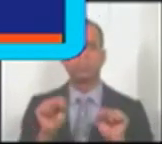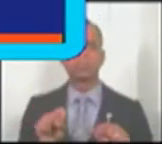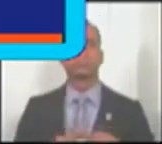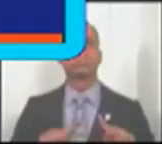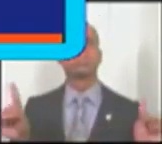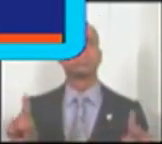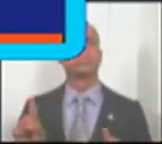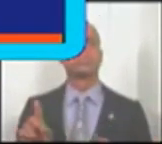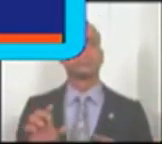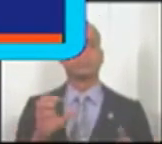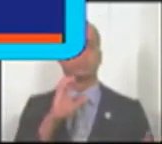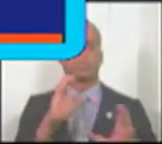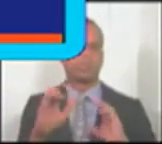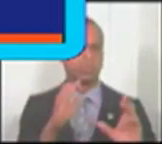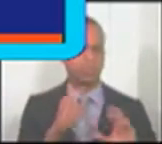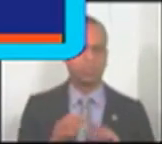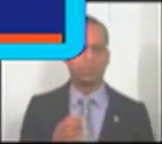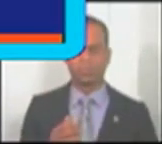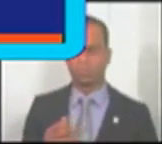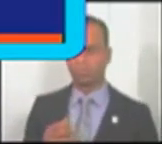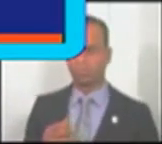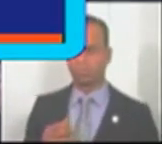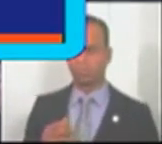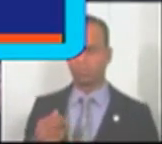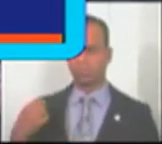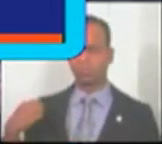diferencia de la comunicación histórica,